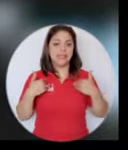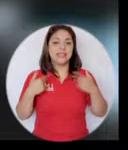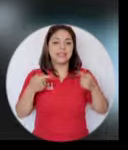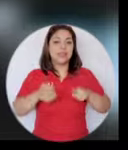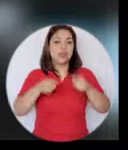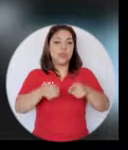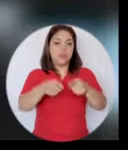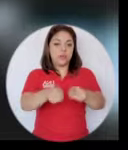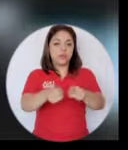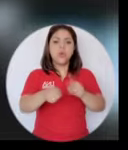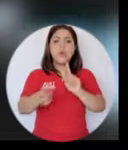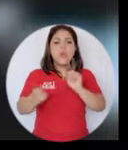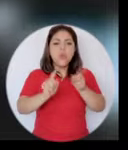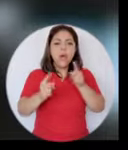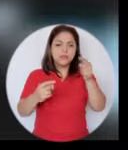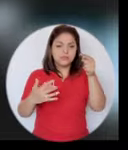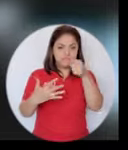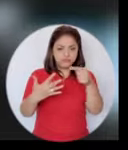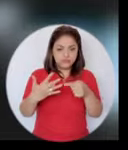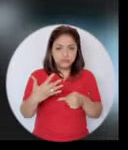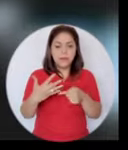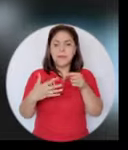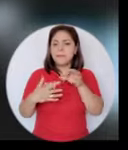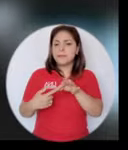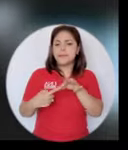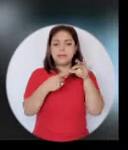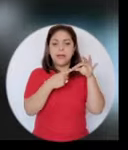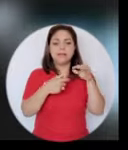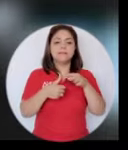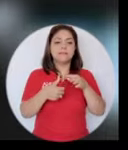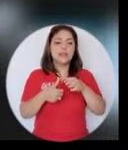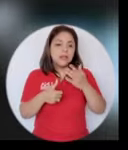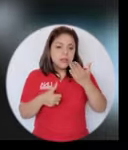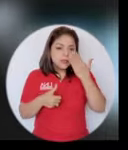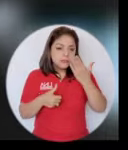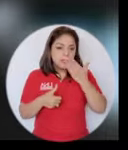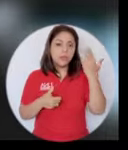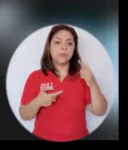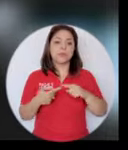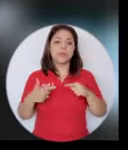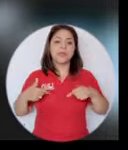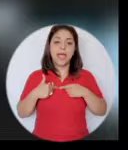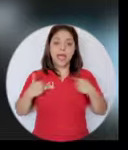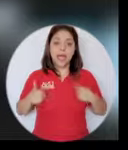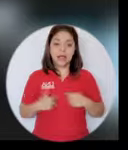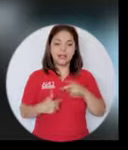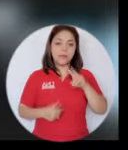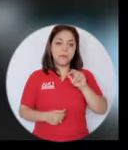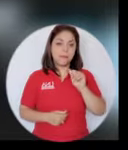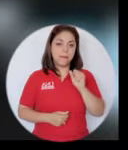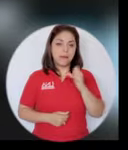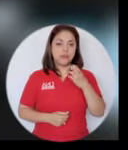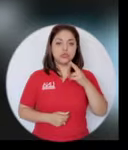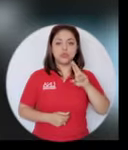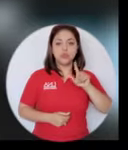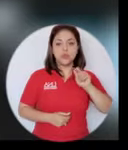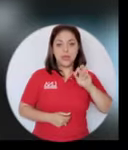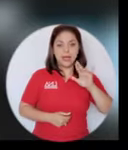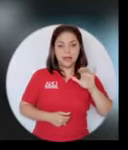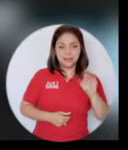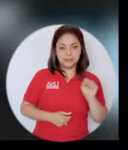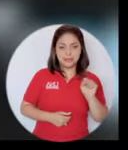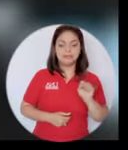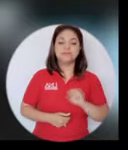secuelas. Las principales secuelas son secuelas respiratorias, secuelas cardiovasculares y en